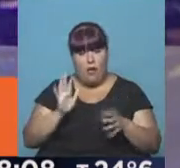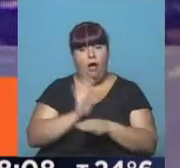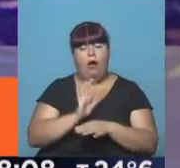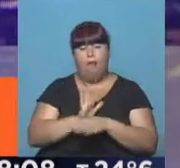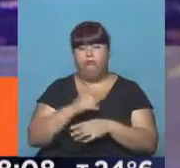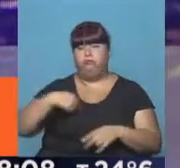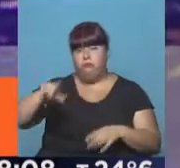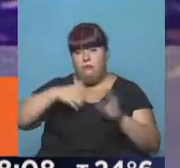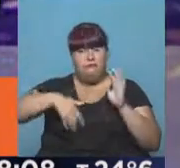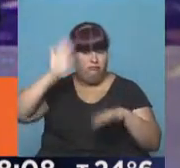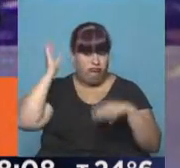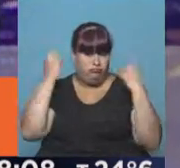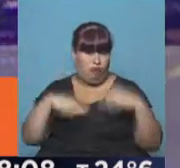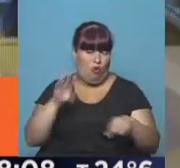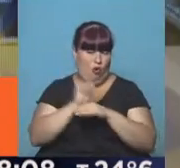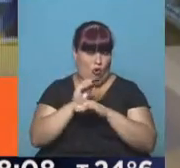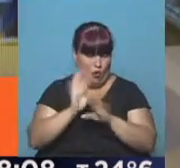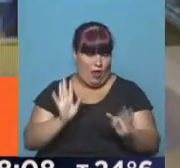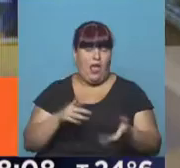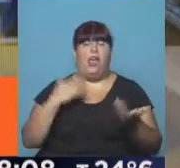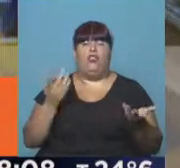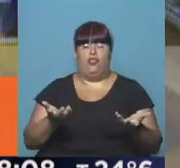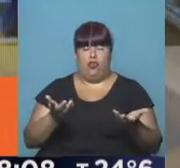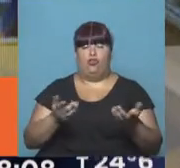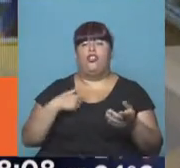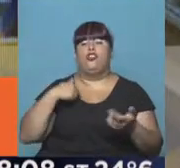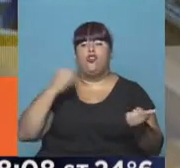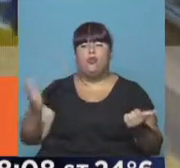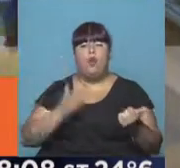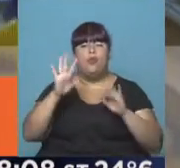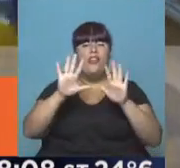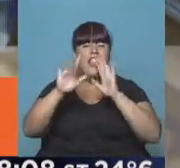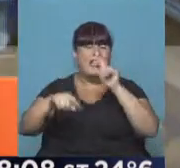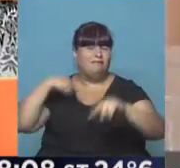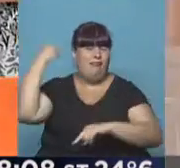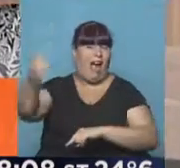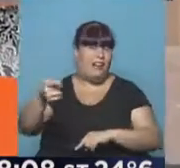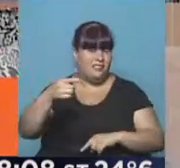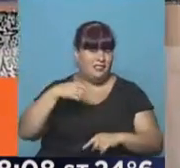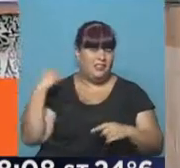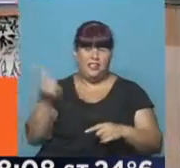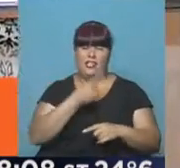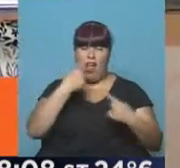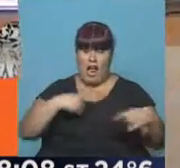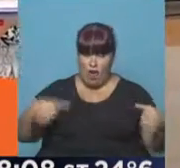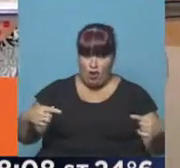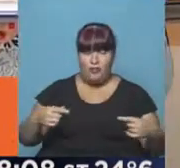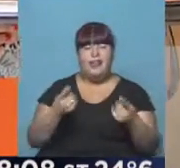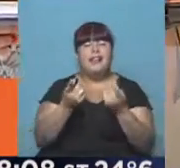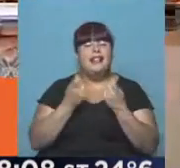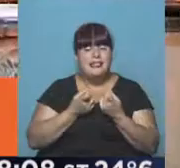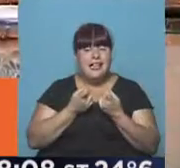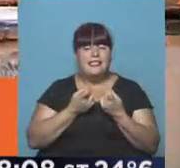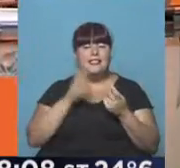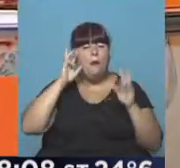estamos más que abastecido entonces como producimos 10 veces más lo que consumimos de todos los productos necesitamos